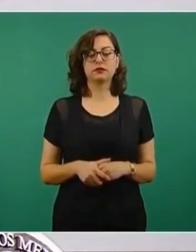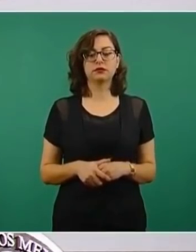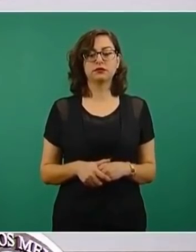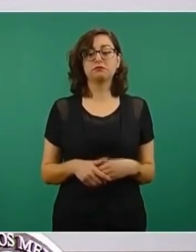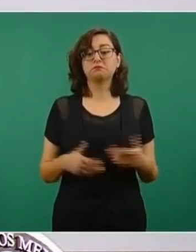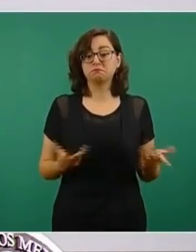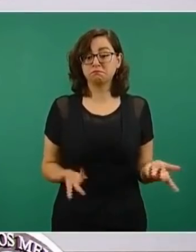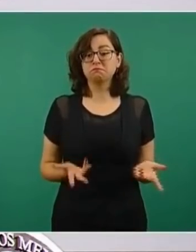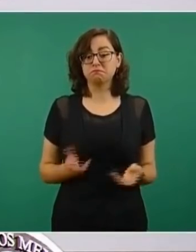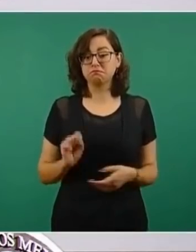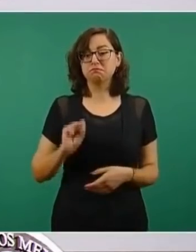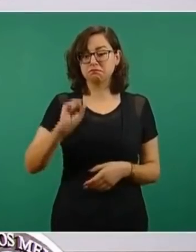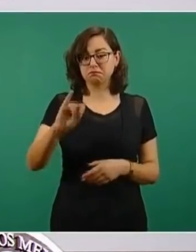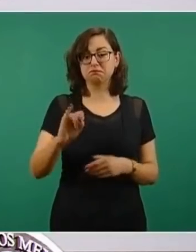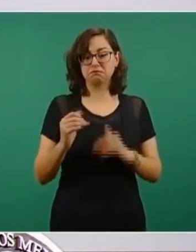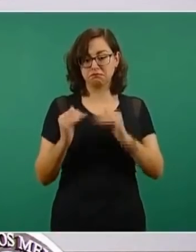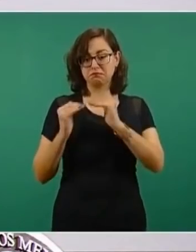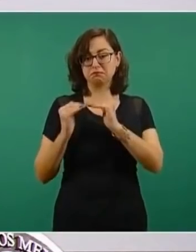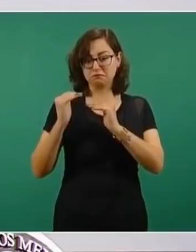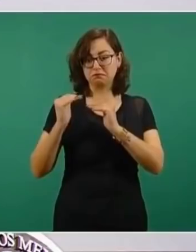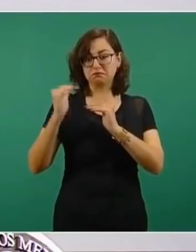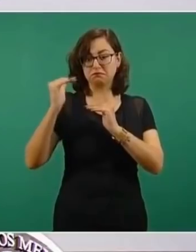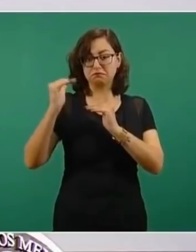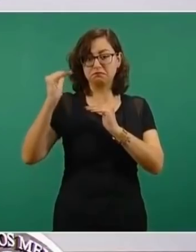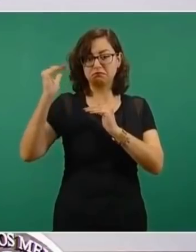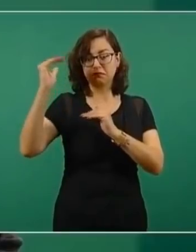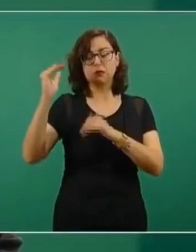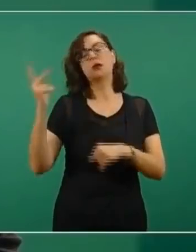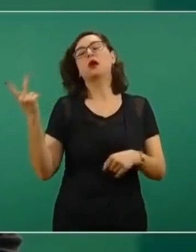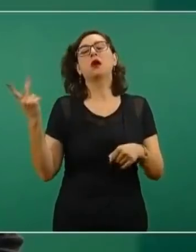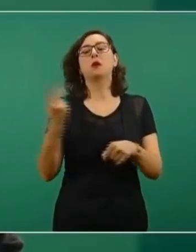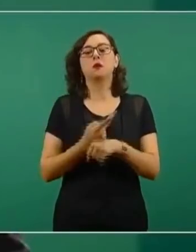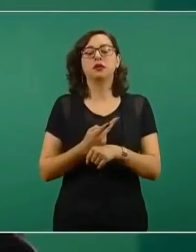porque los clientes que estaban en el rango moderado